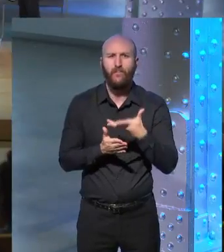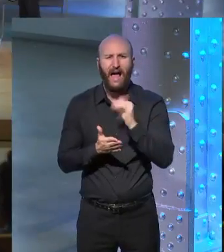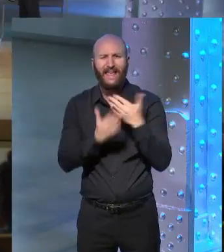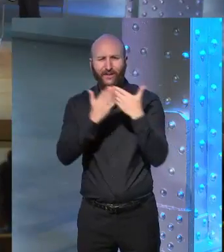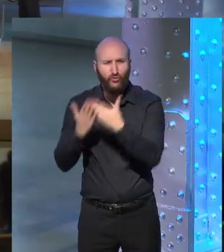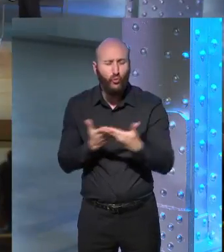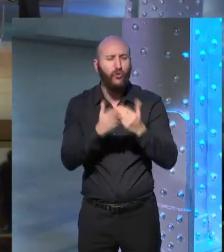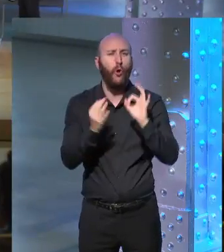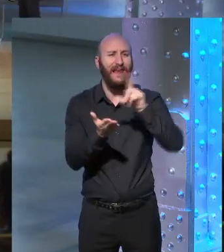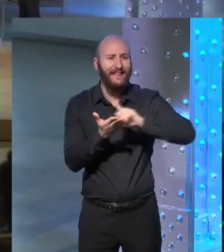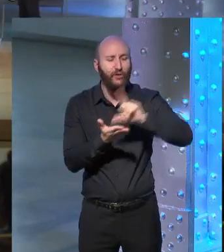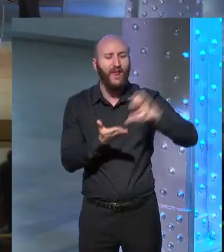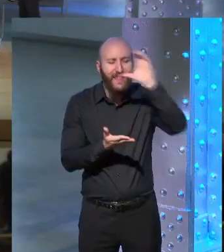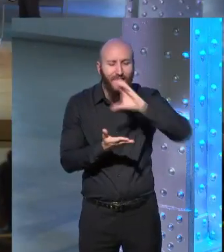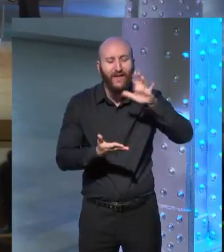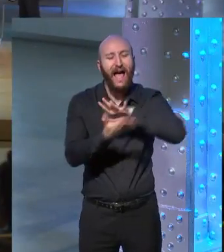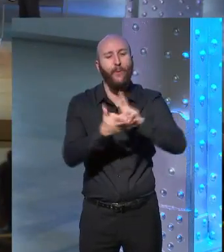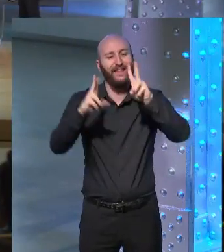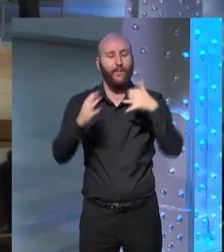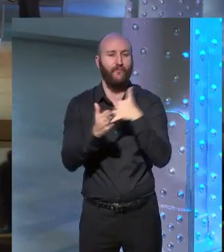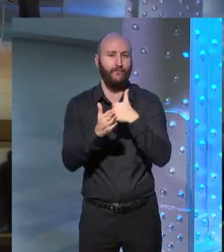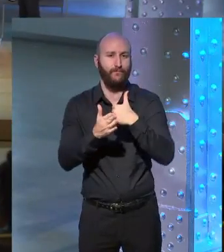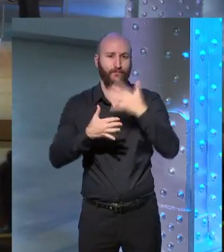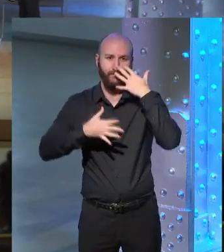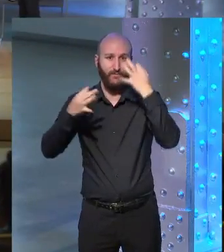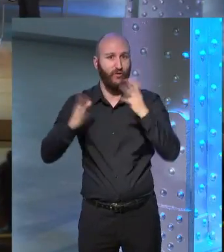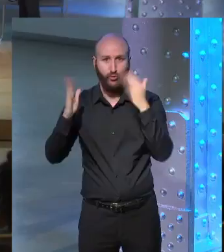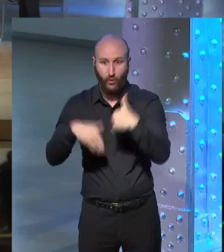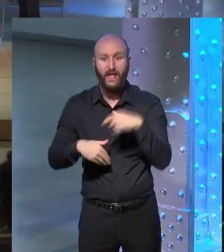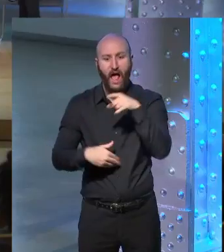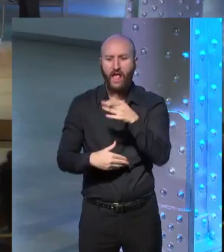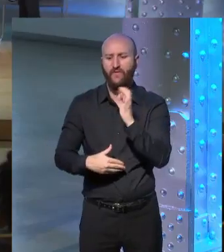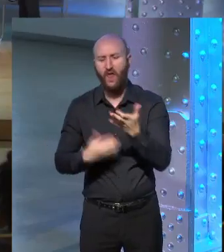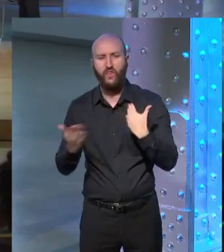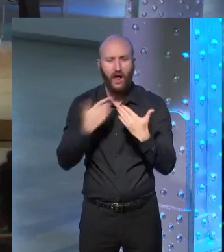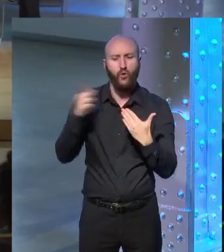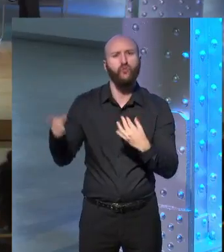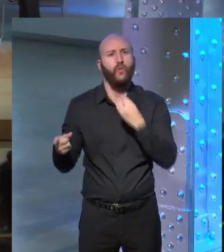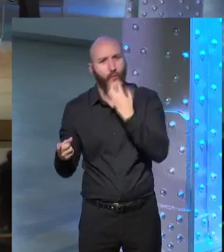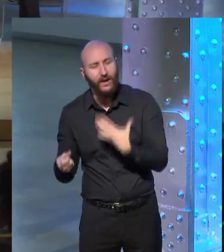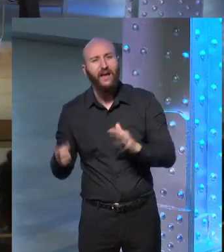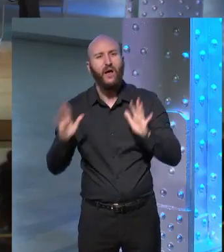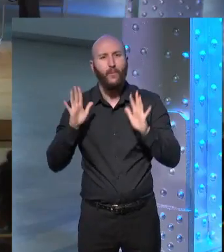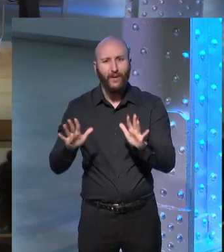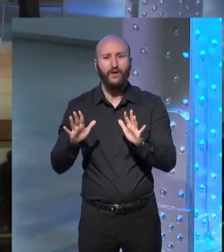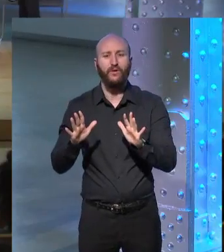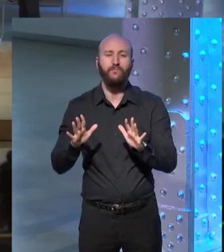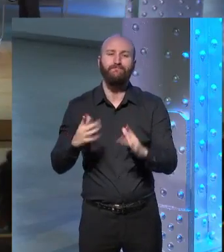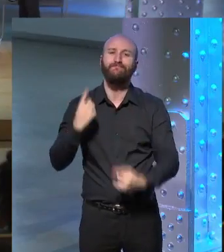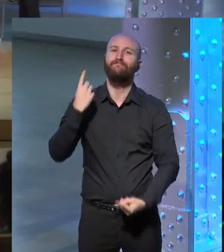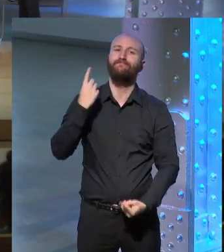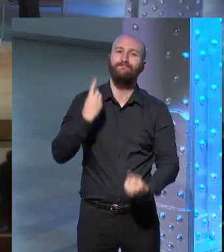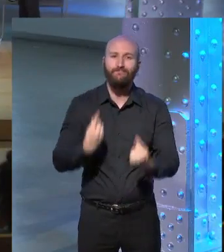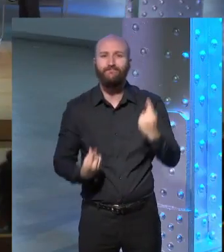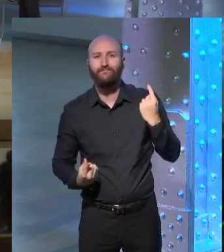de literatura científica escrita sobre eso. Y yo entiendo que aquí estamos de diálogo y está muy bien, pero yo creo que también de vez en cuando hay que sacar